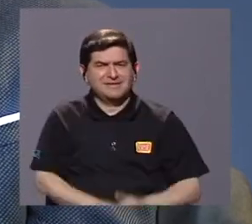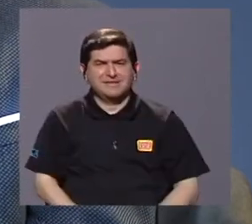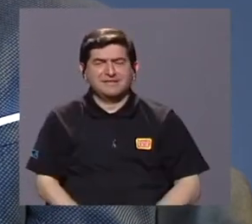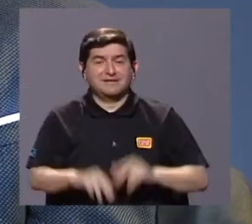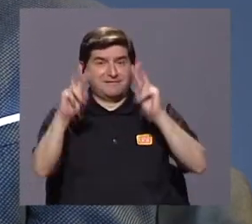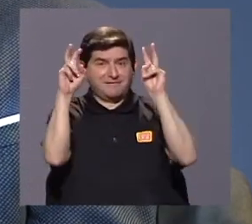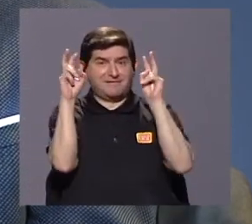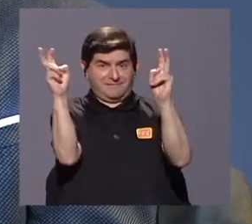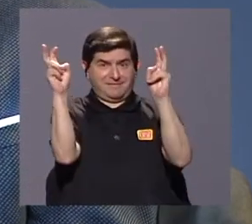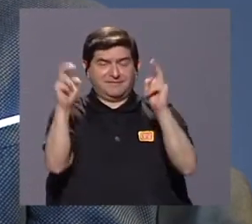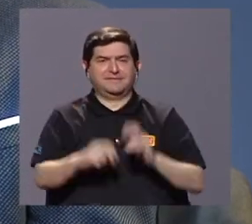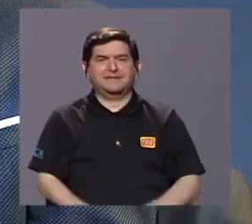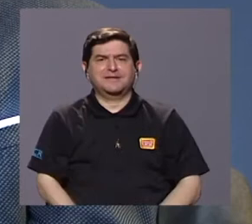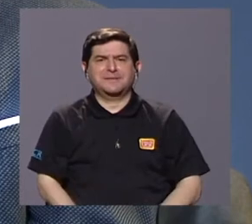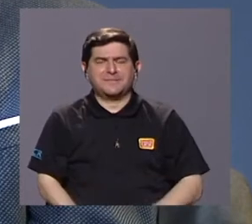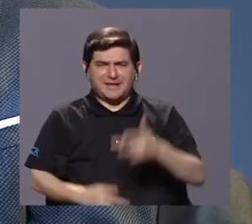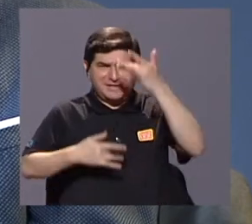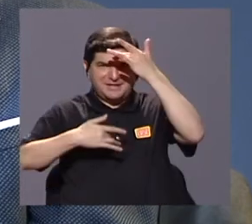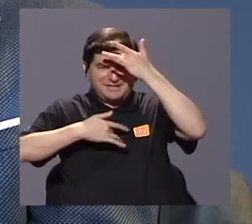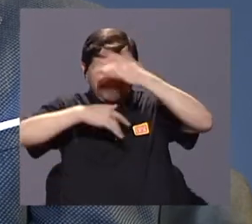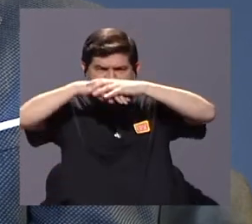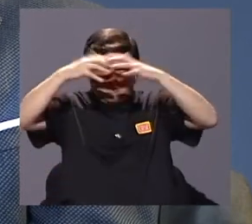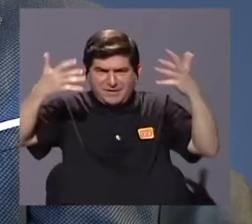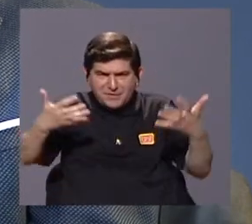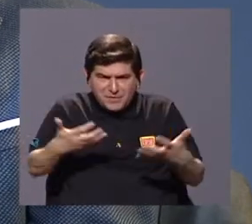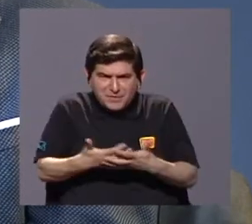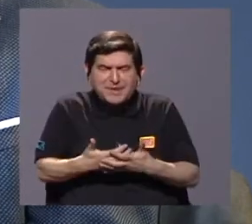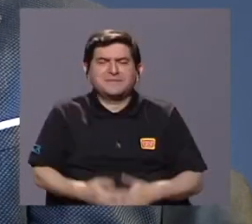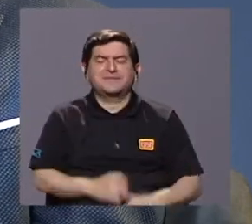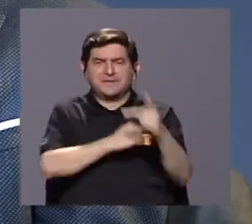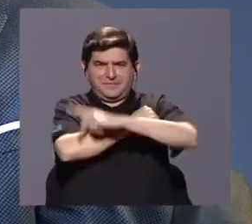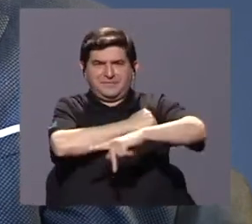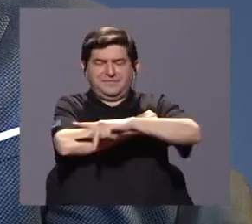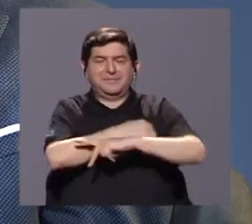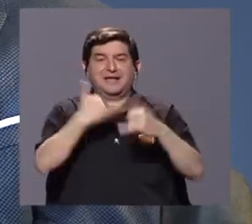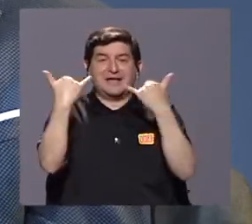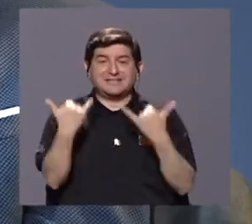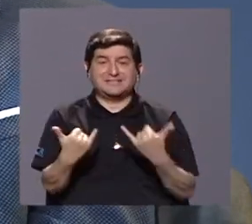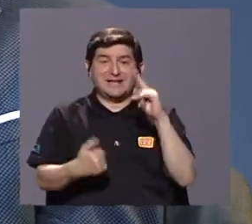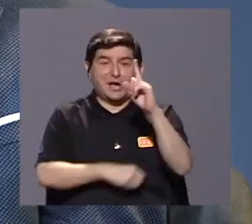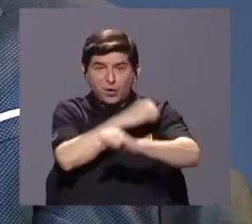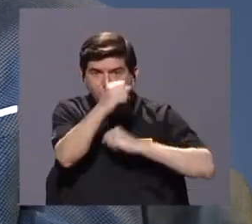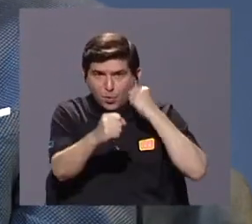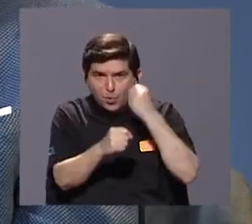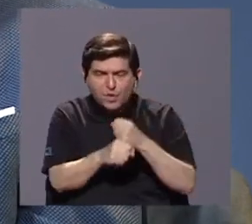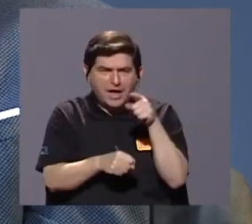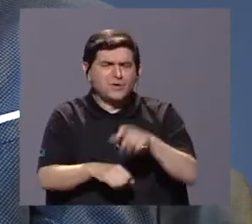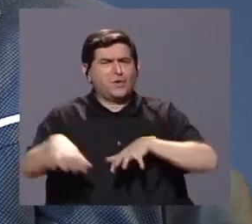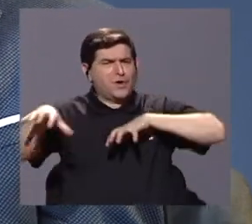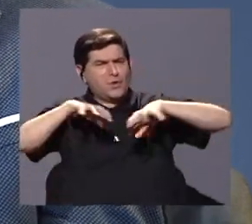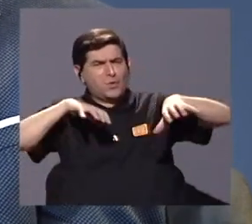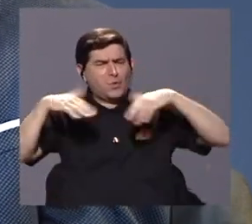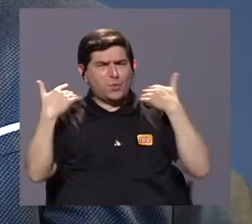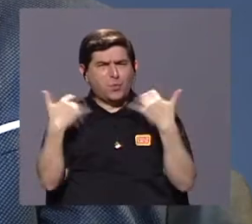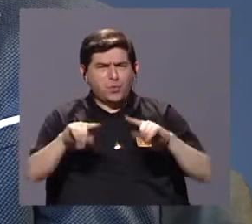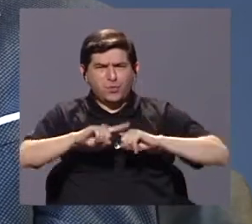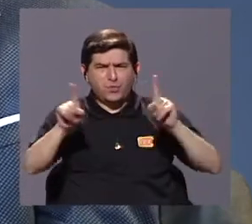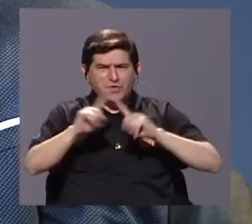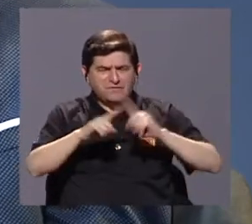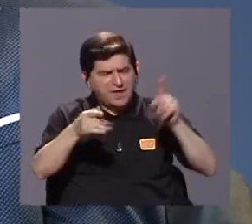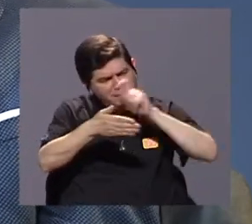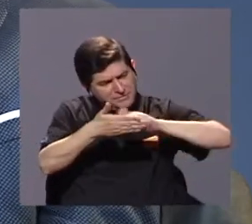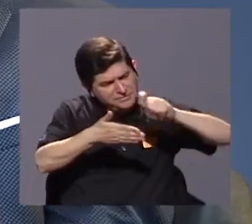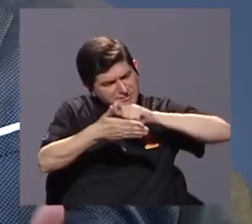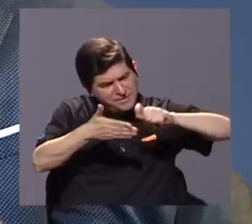este tema de la pandemia en nuestro país. Es decir, que ya tiene un año de estar muy activo con diferentes